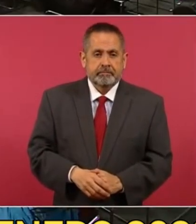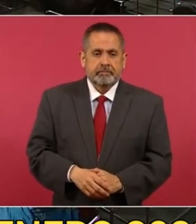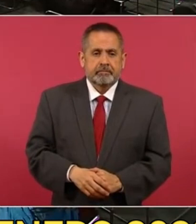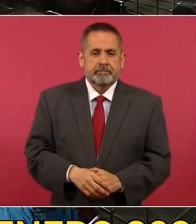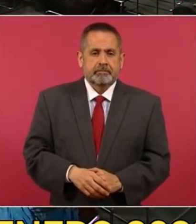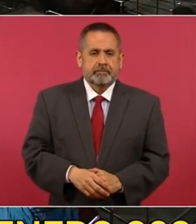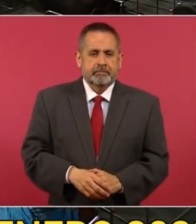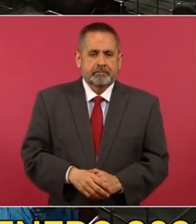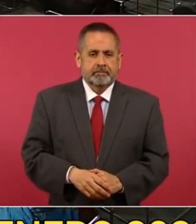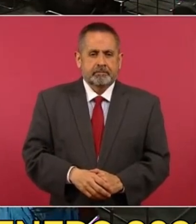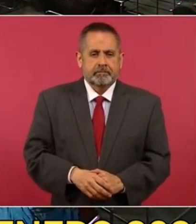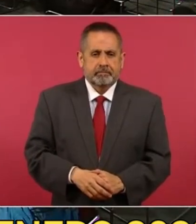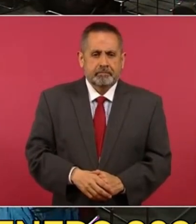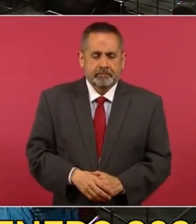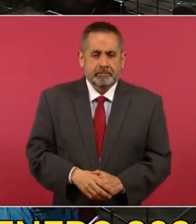Ah, sí.